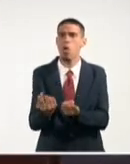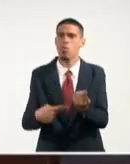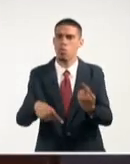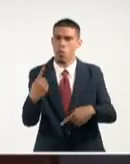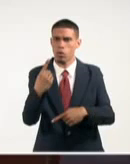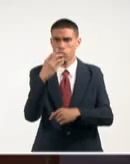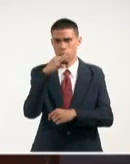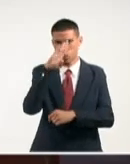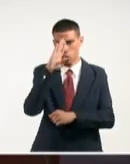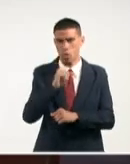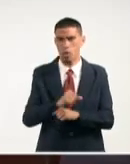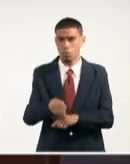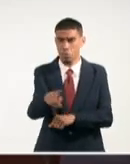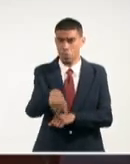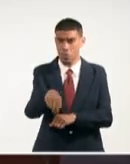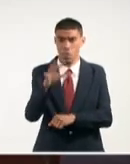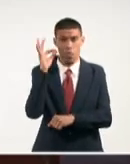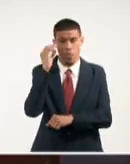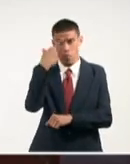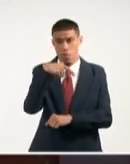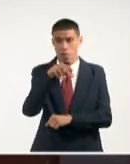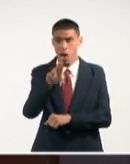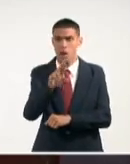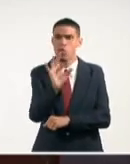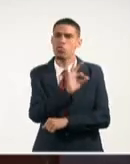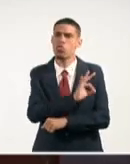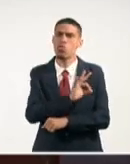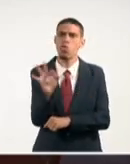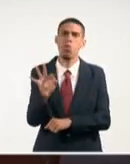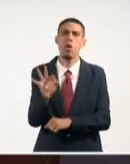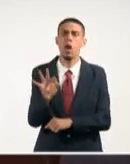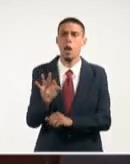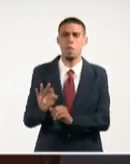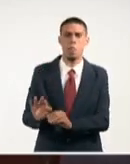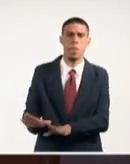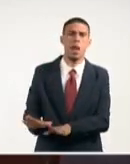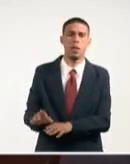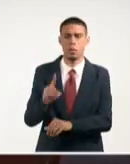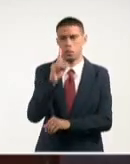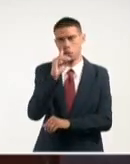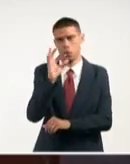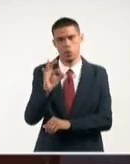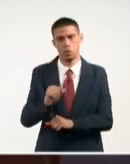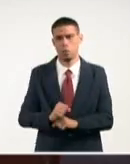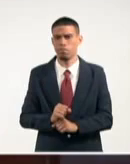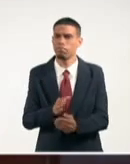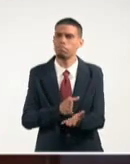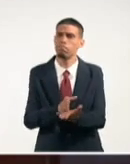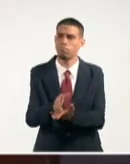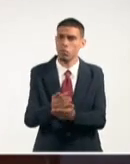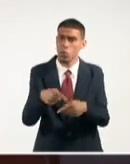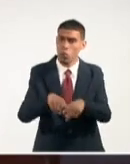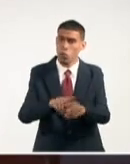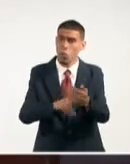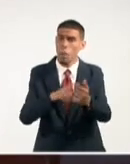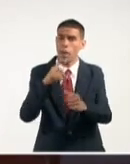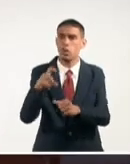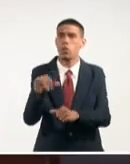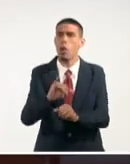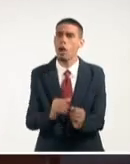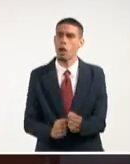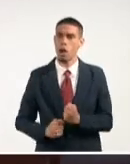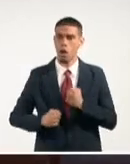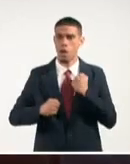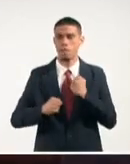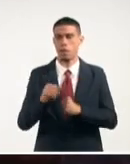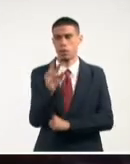sus combatientes no renunciarán a continuar siendo, junto al partido, el alma de la